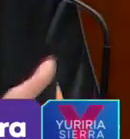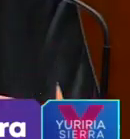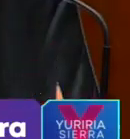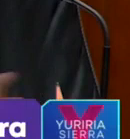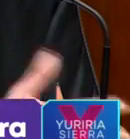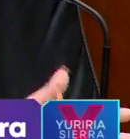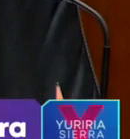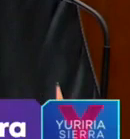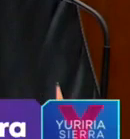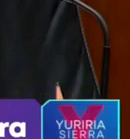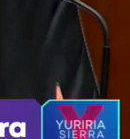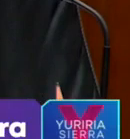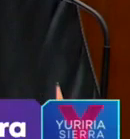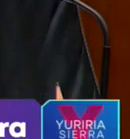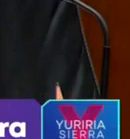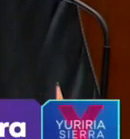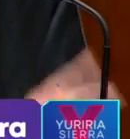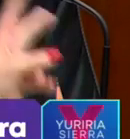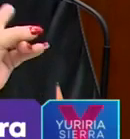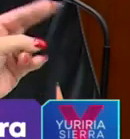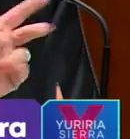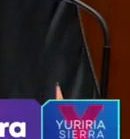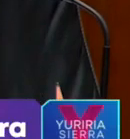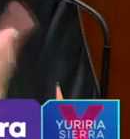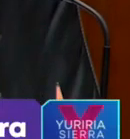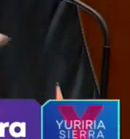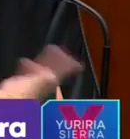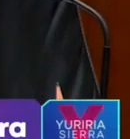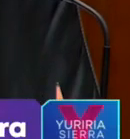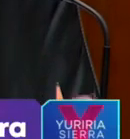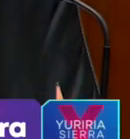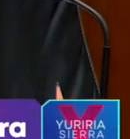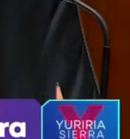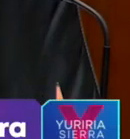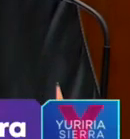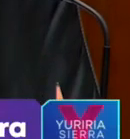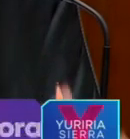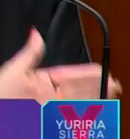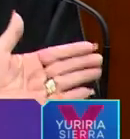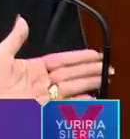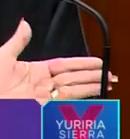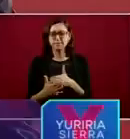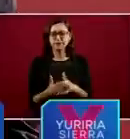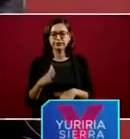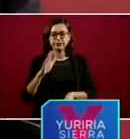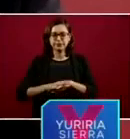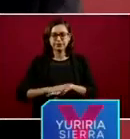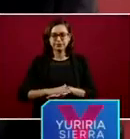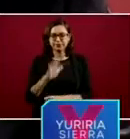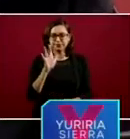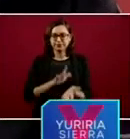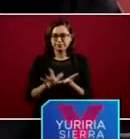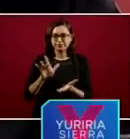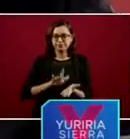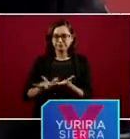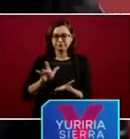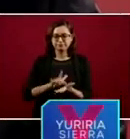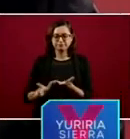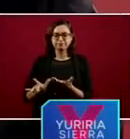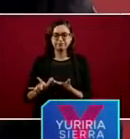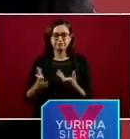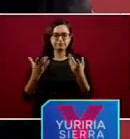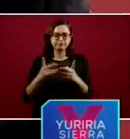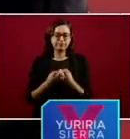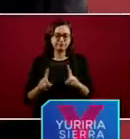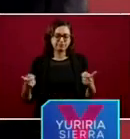para cubrir la vacante de la Suprema Corte serán de gente honesta y no traficantes de influencias. Aunque claramente